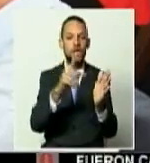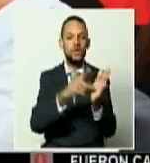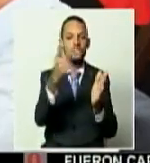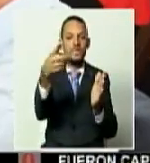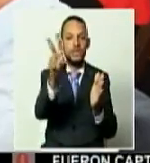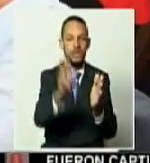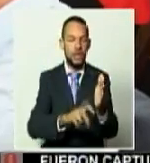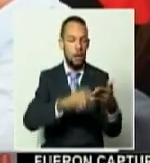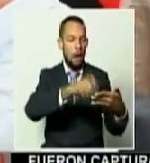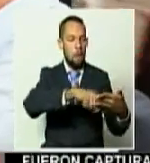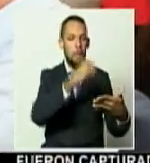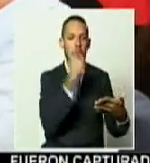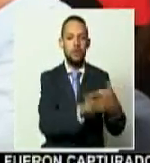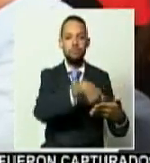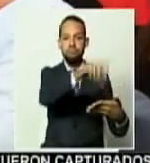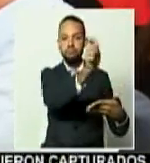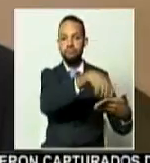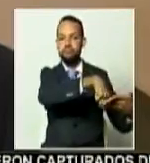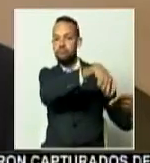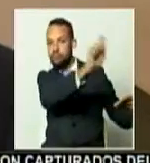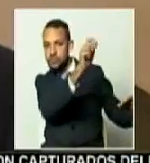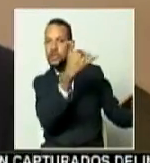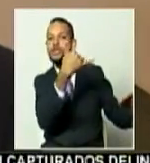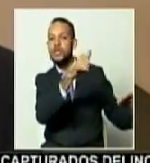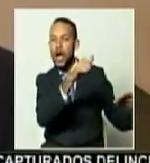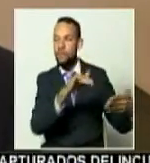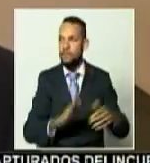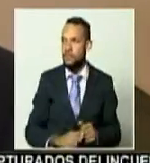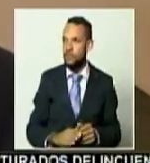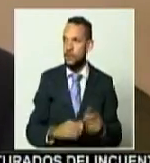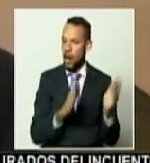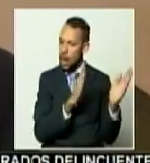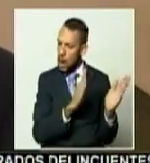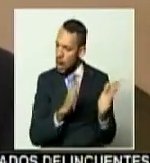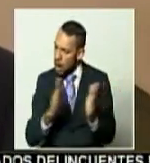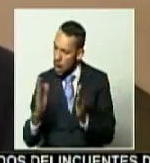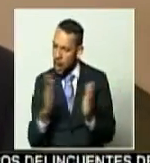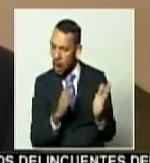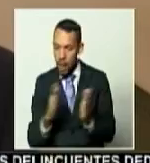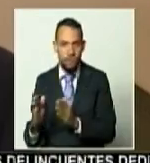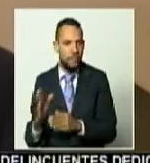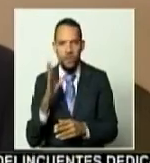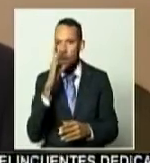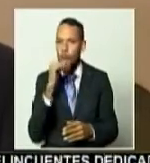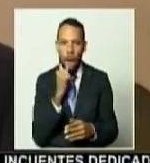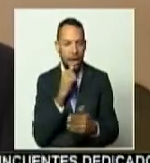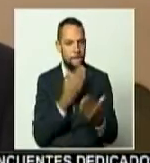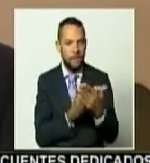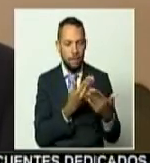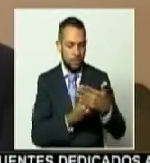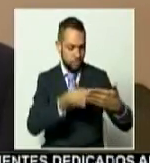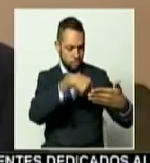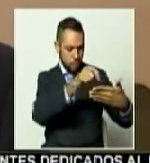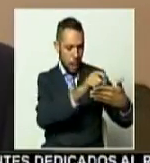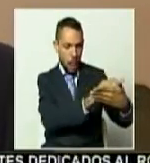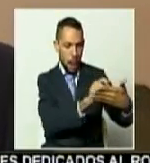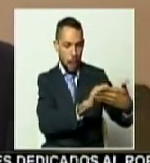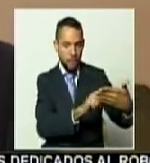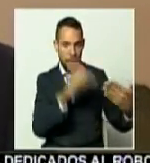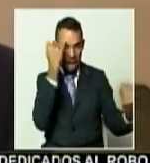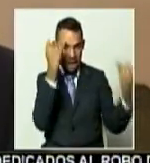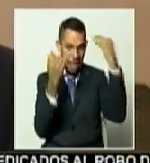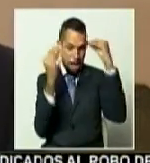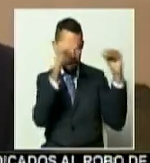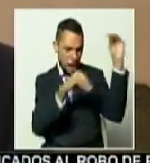primer debate. Menciona que no se hizo un debido proceso, no se hizo un debido proceso en el trámite de la elaboración de